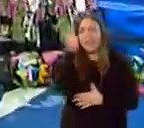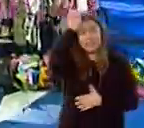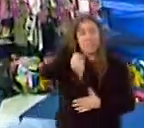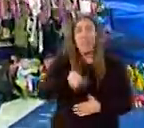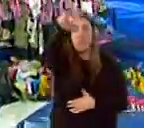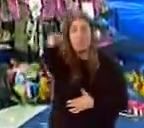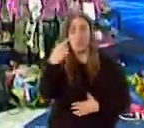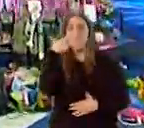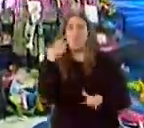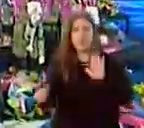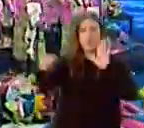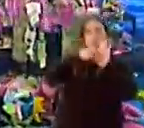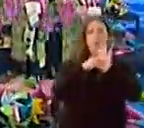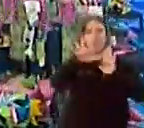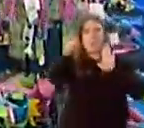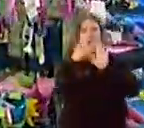20